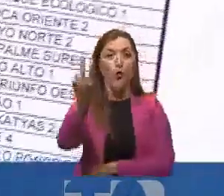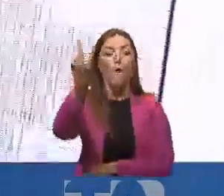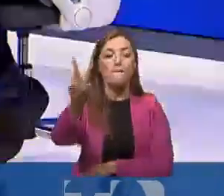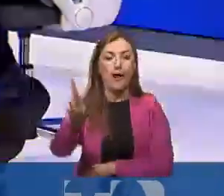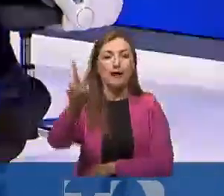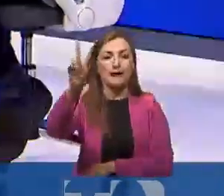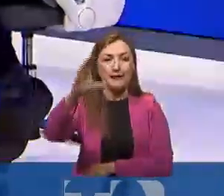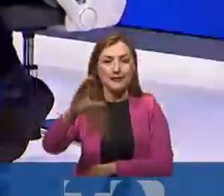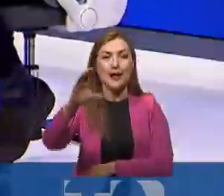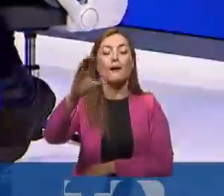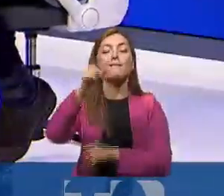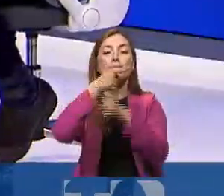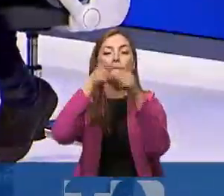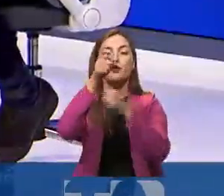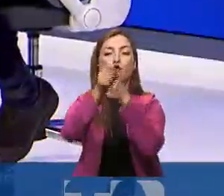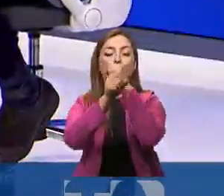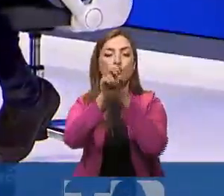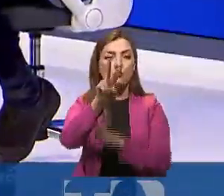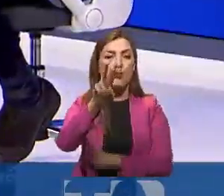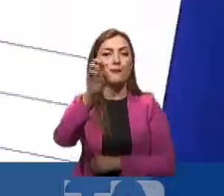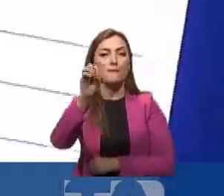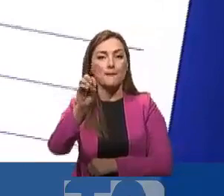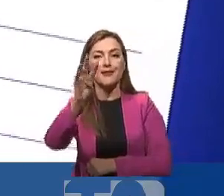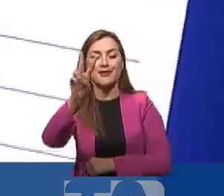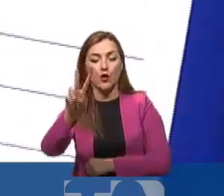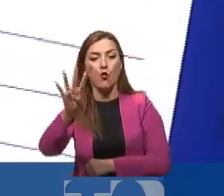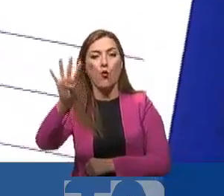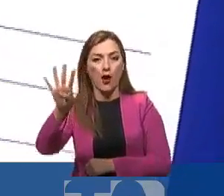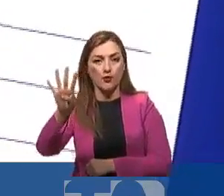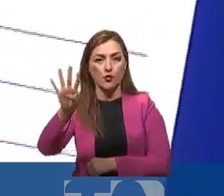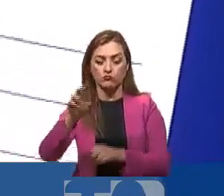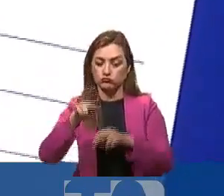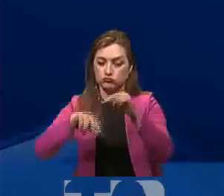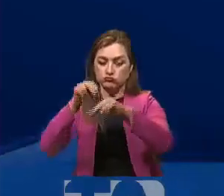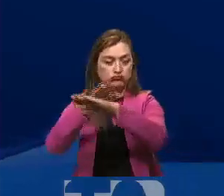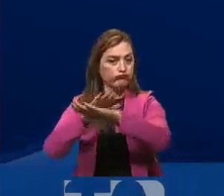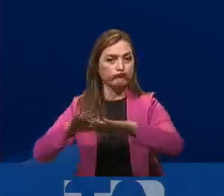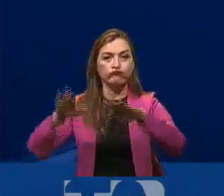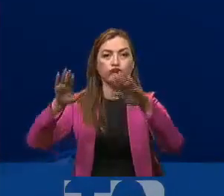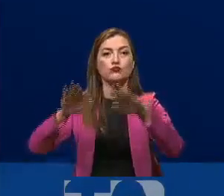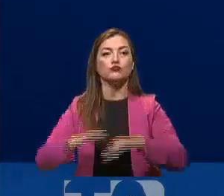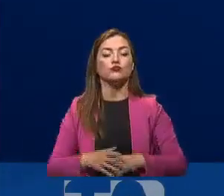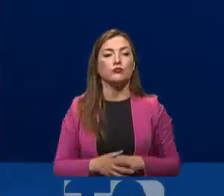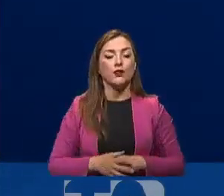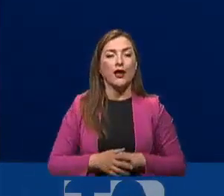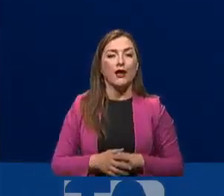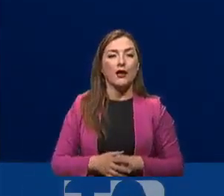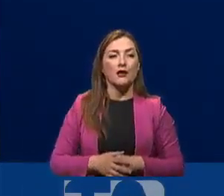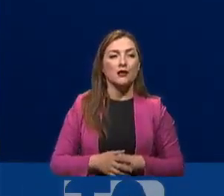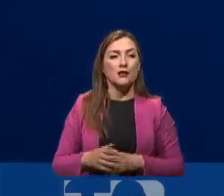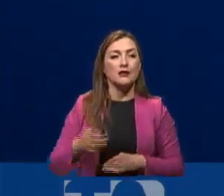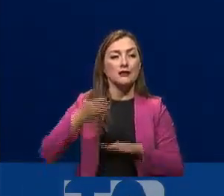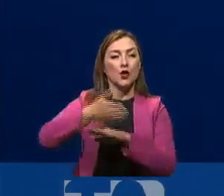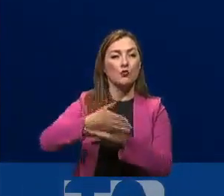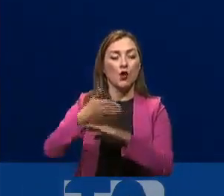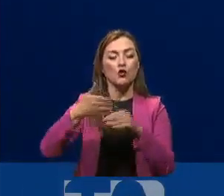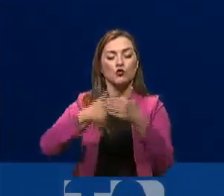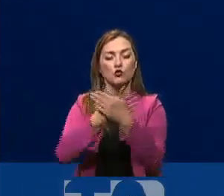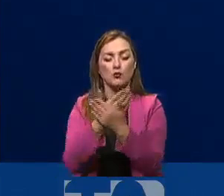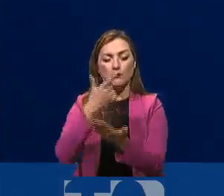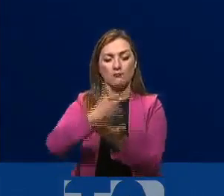del 2024. Y se refirió a que a finales de abril llegará de Estados Unidos una nueva dotación de munición para